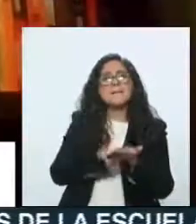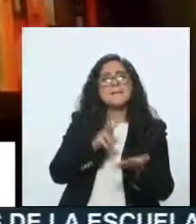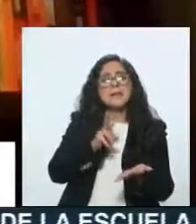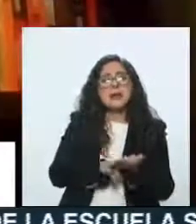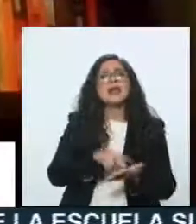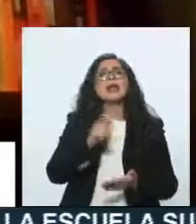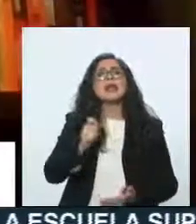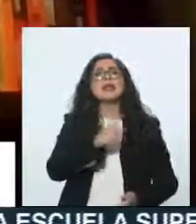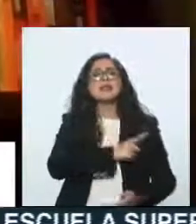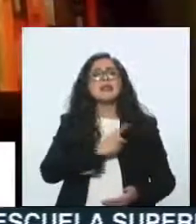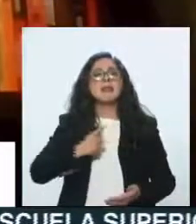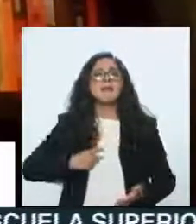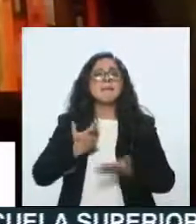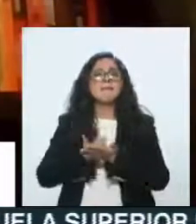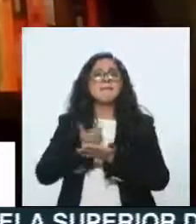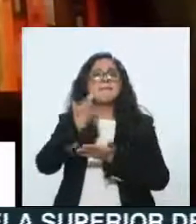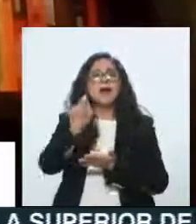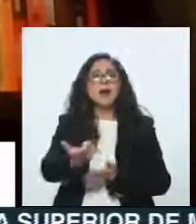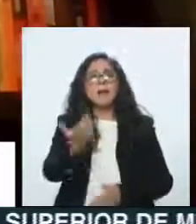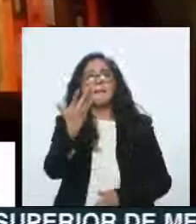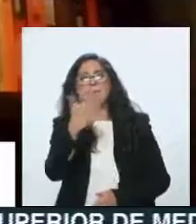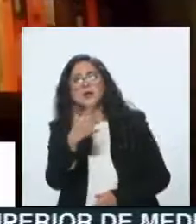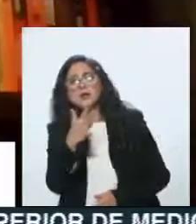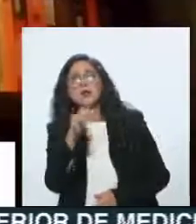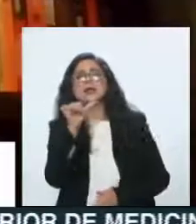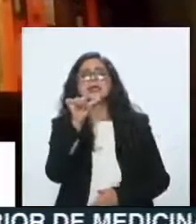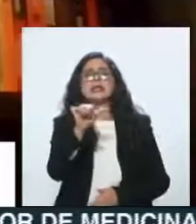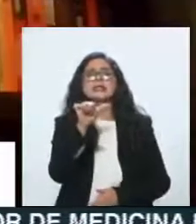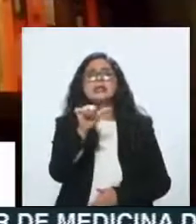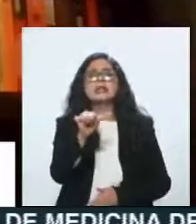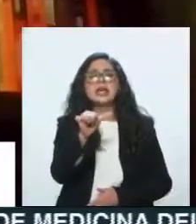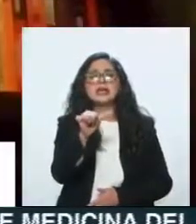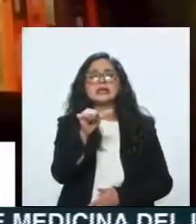plantas que paguen $16 la hora.